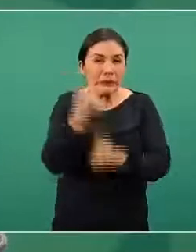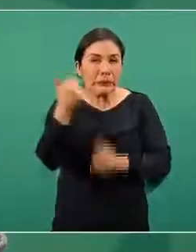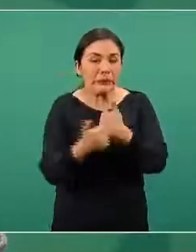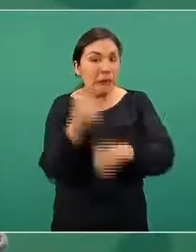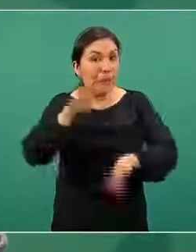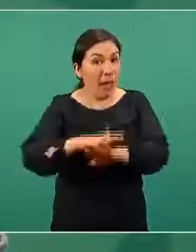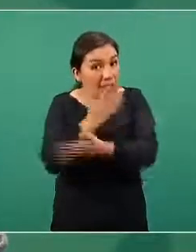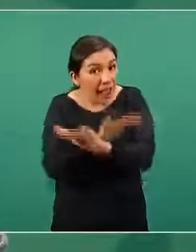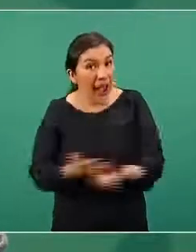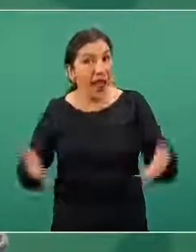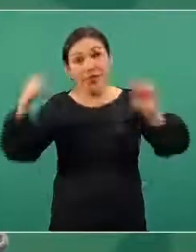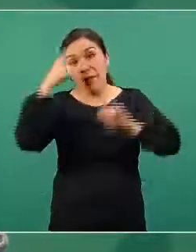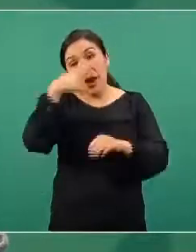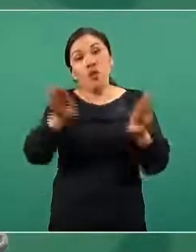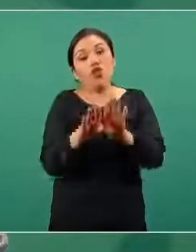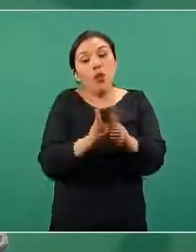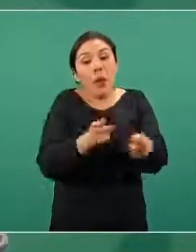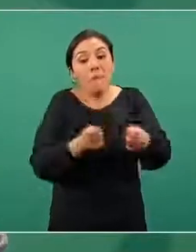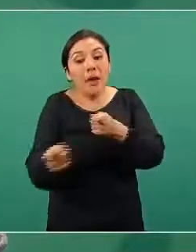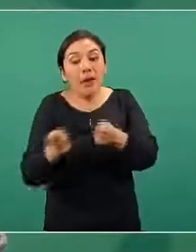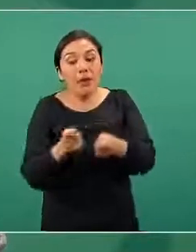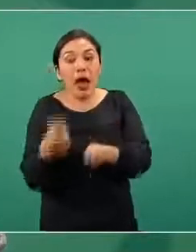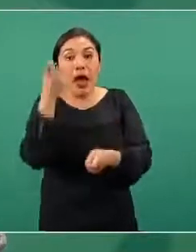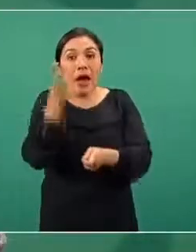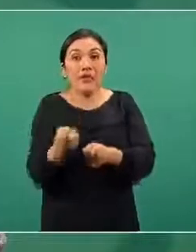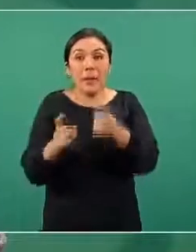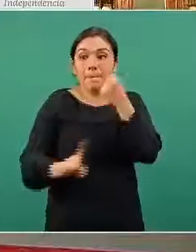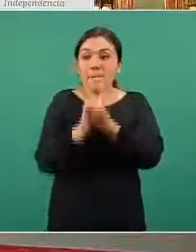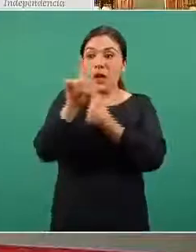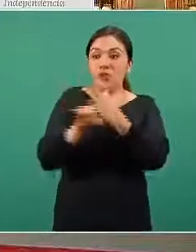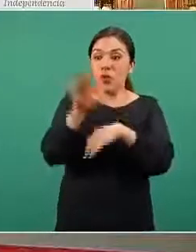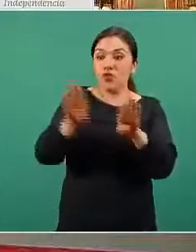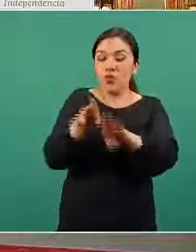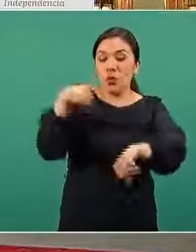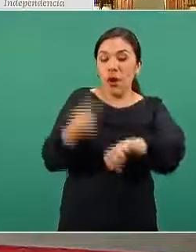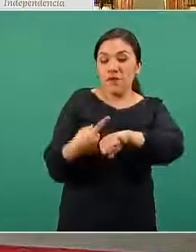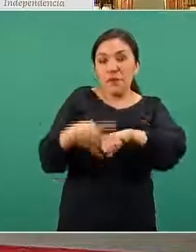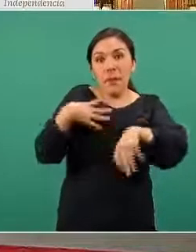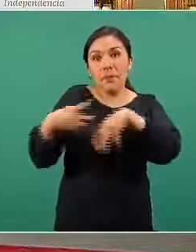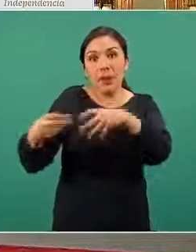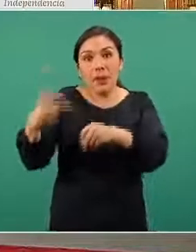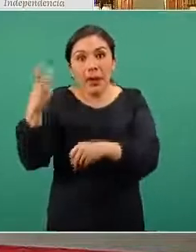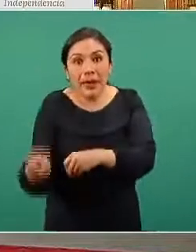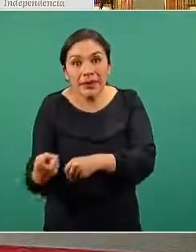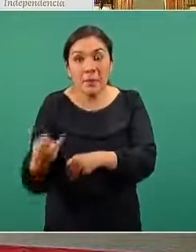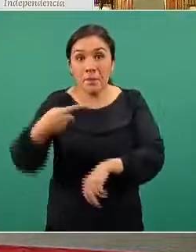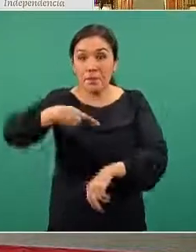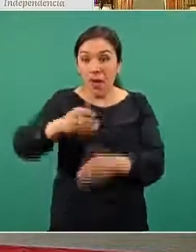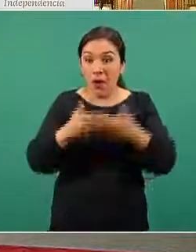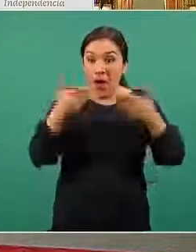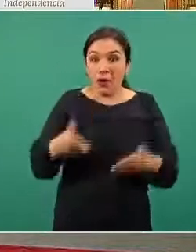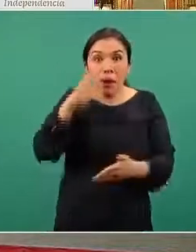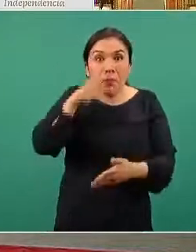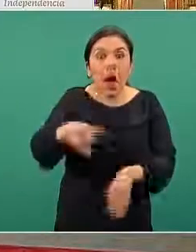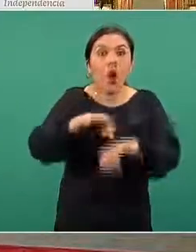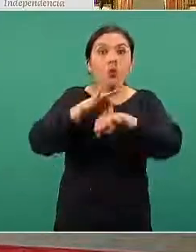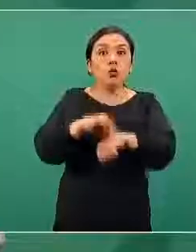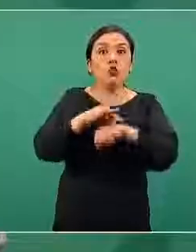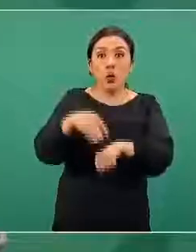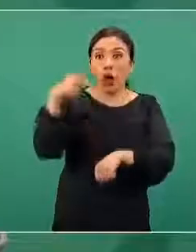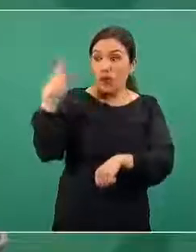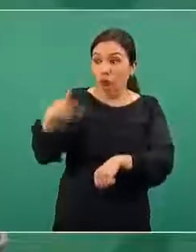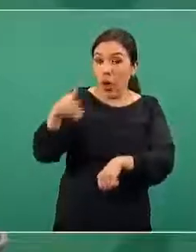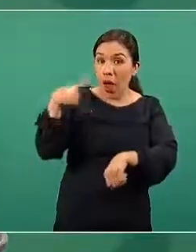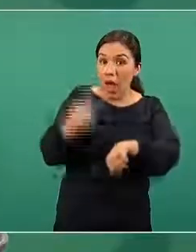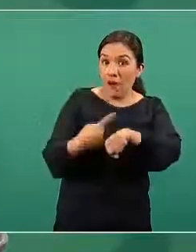inmensos para el manejo de un fenómeno tan complejo como una epidemia. Pero el resultado está a la vista. La curva epidémica de Veracruz